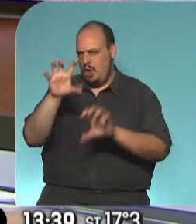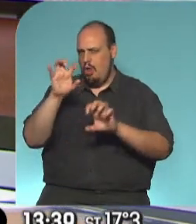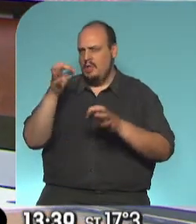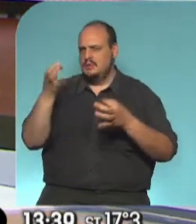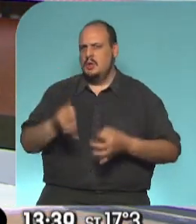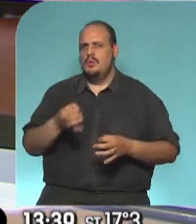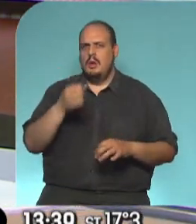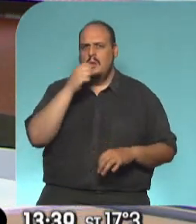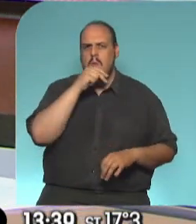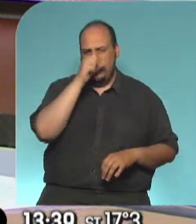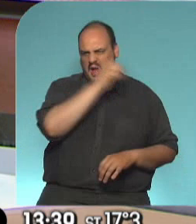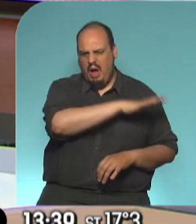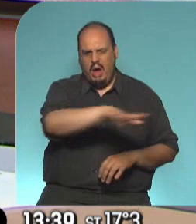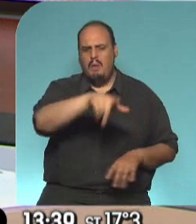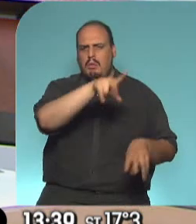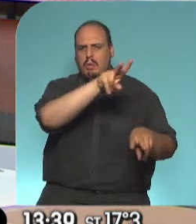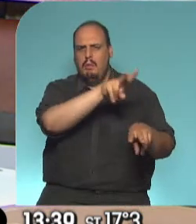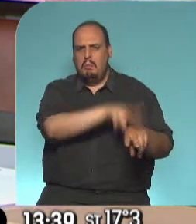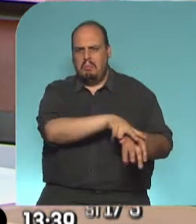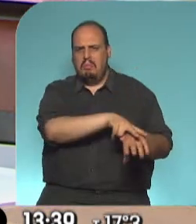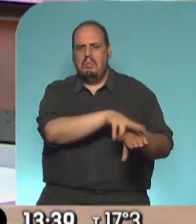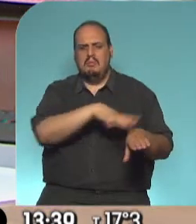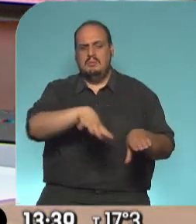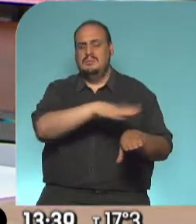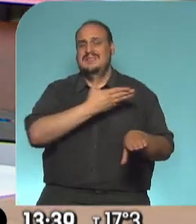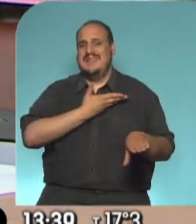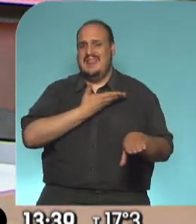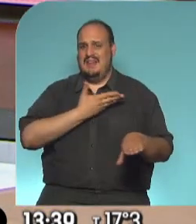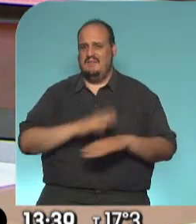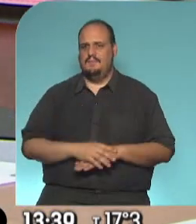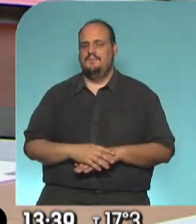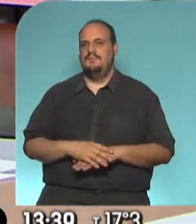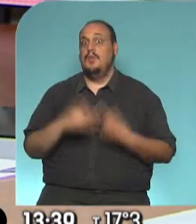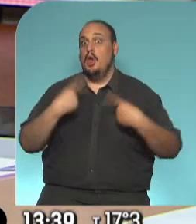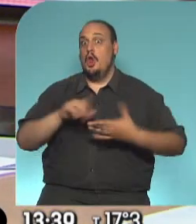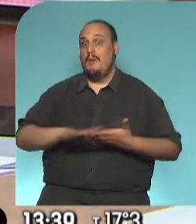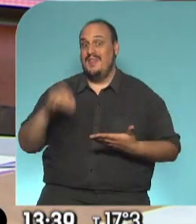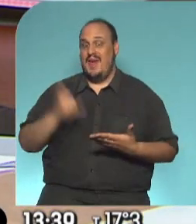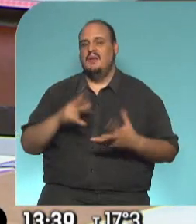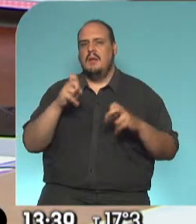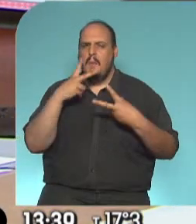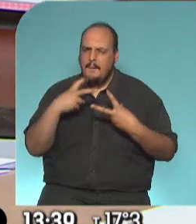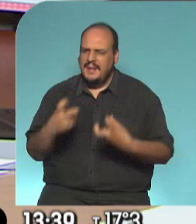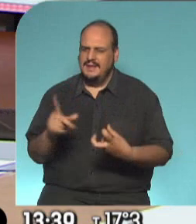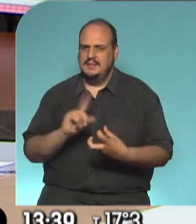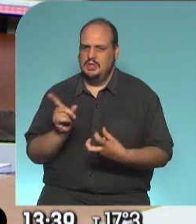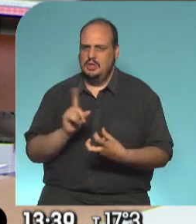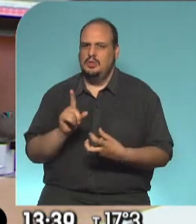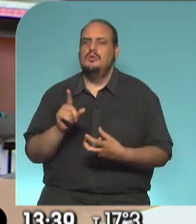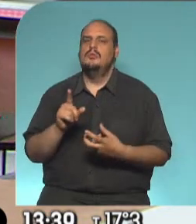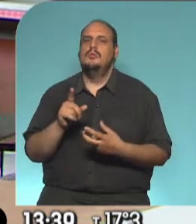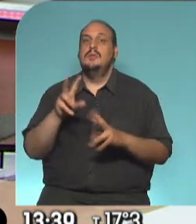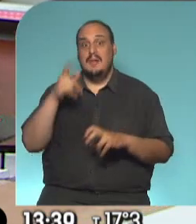un descampado en la provincia de Santa Fe. Bueno, hay novedades, y no tiene que ver tanto con la investigación, sino con una